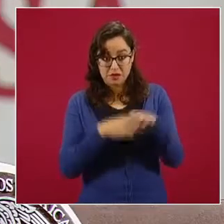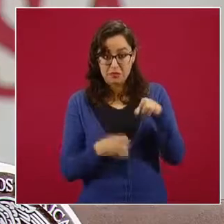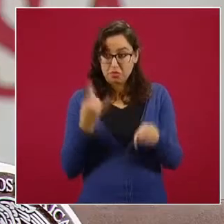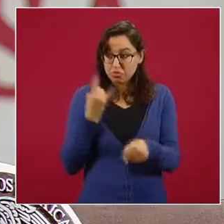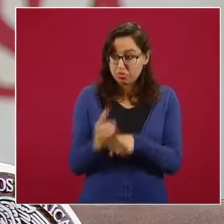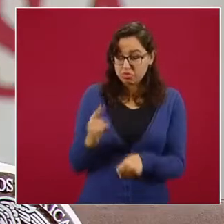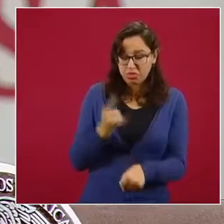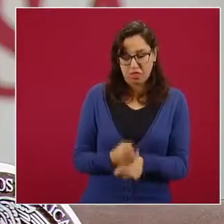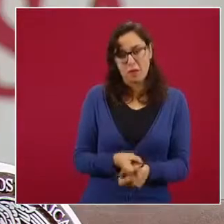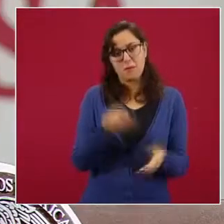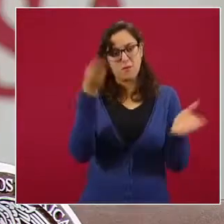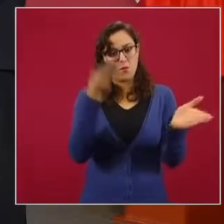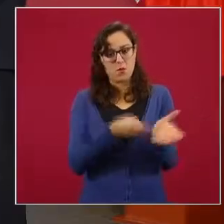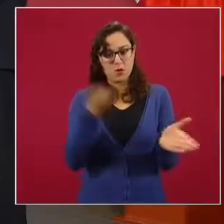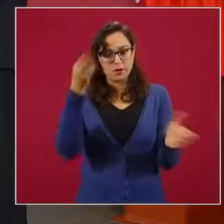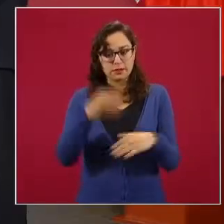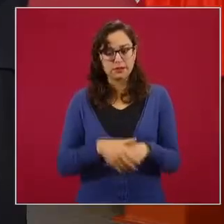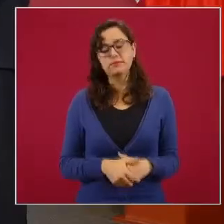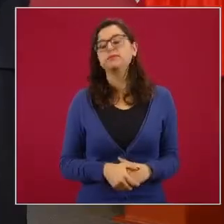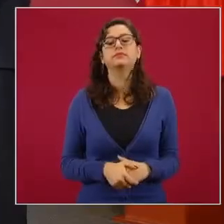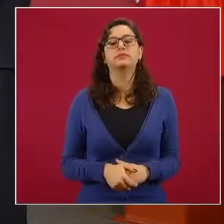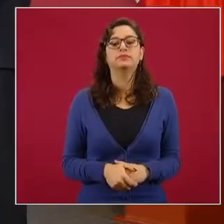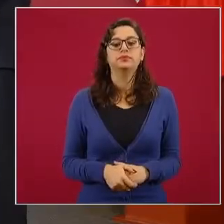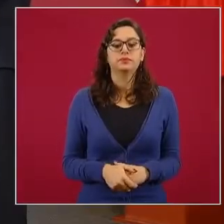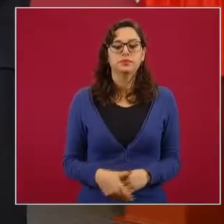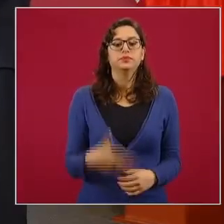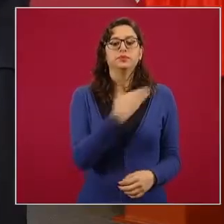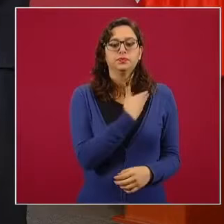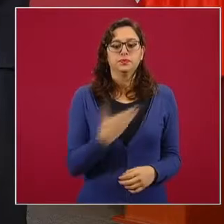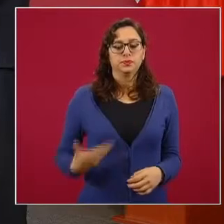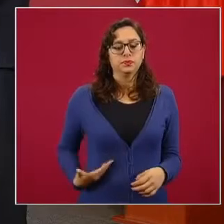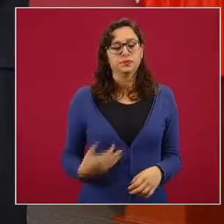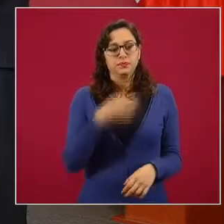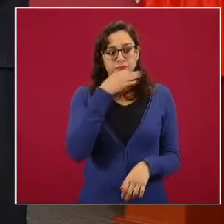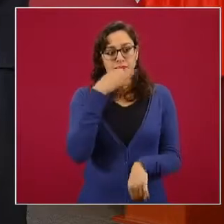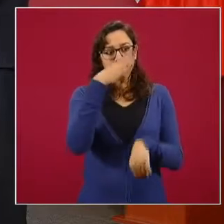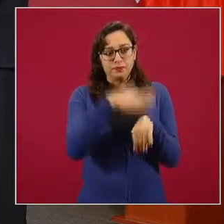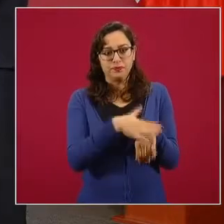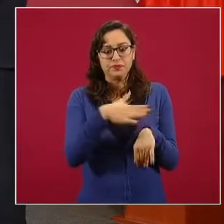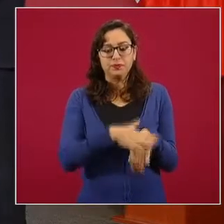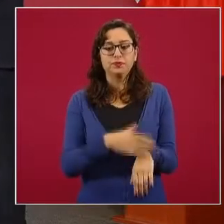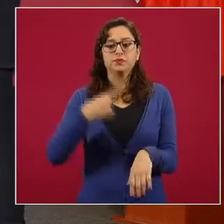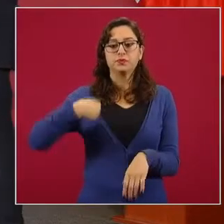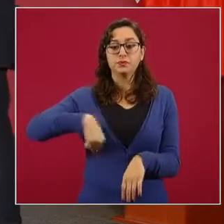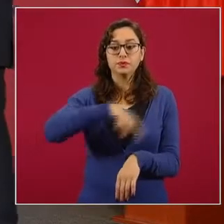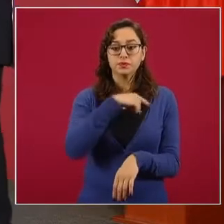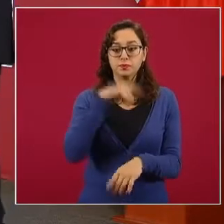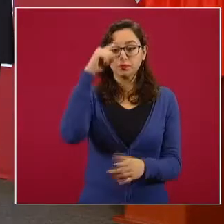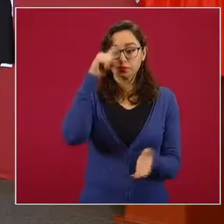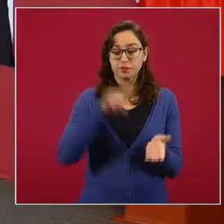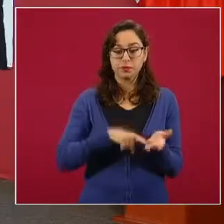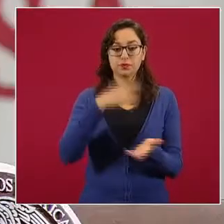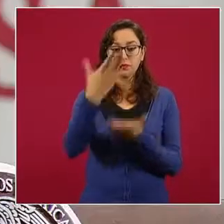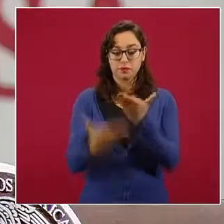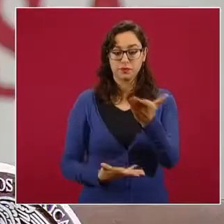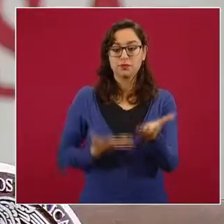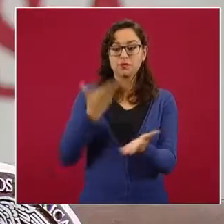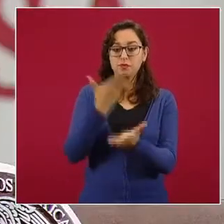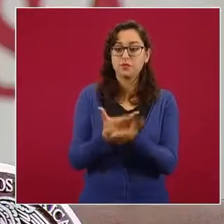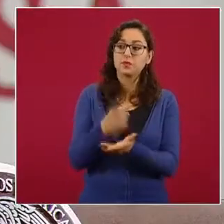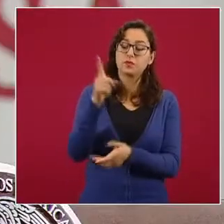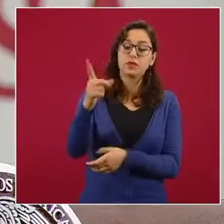incumplan. Señor presidente, estamos seguros de que esta propuesta, de ser aprobada por